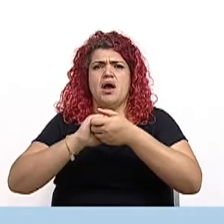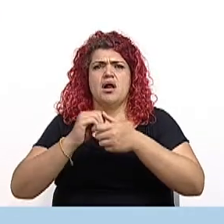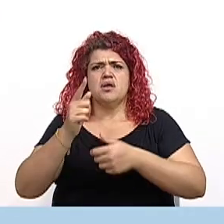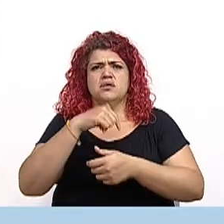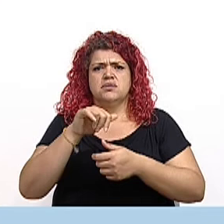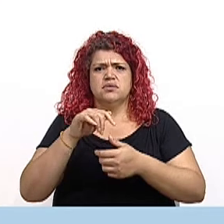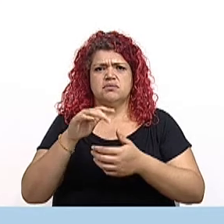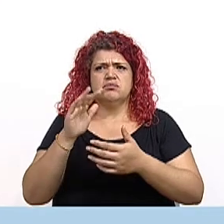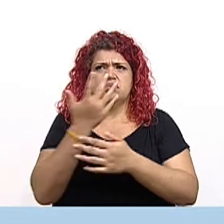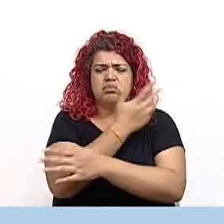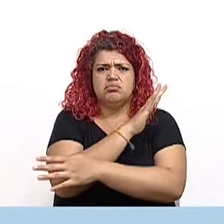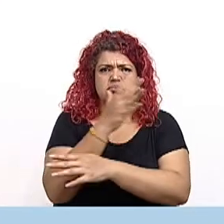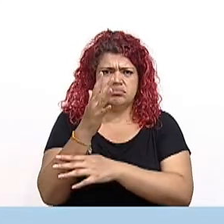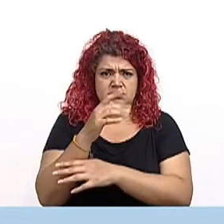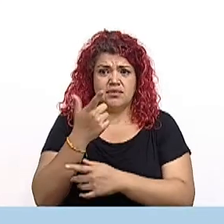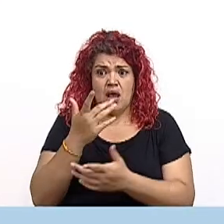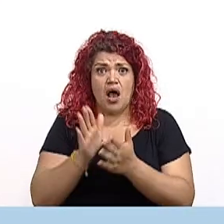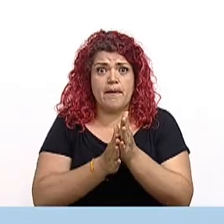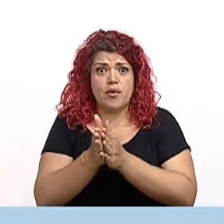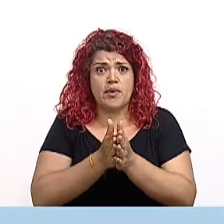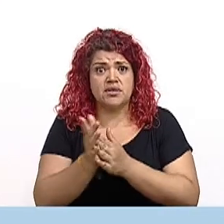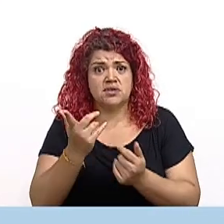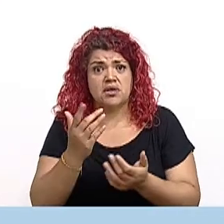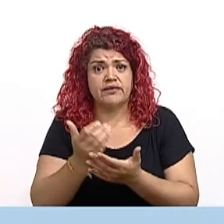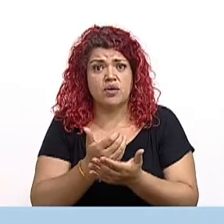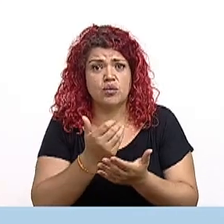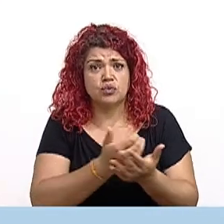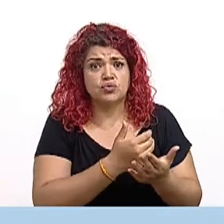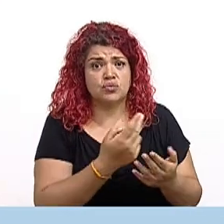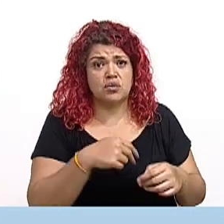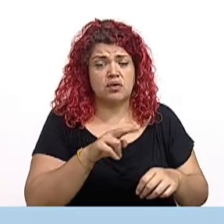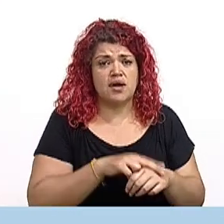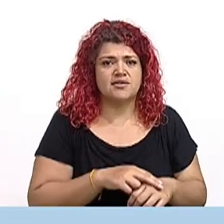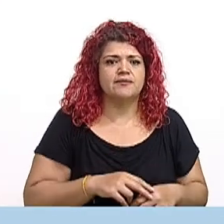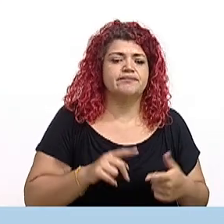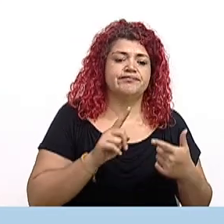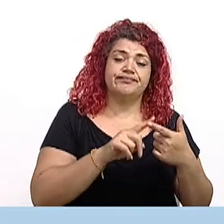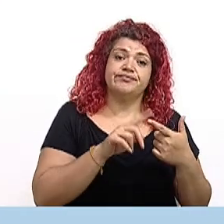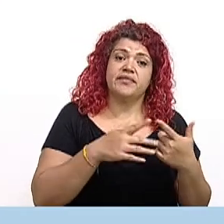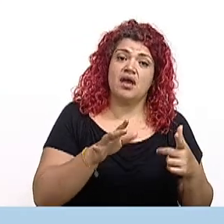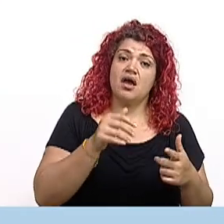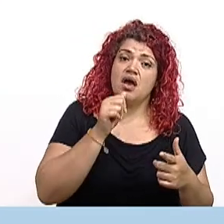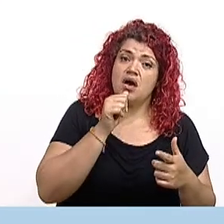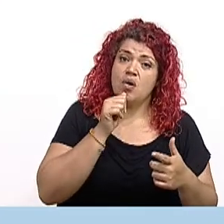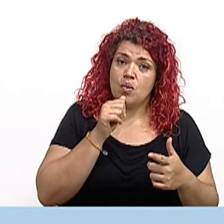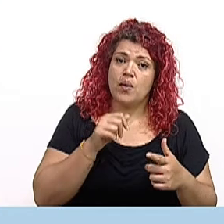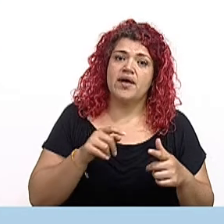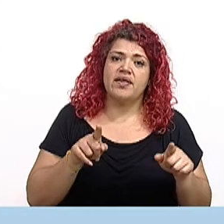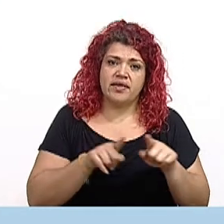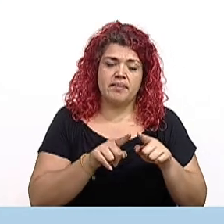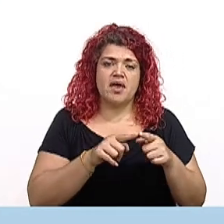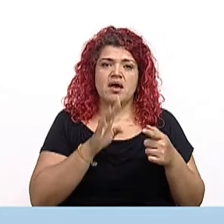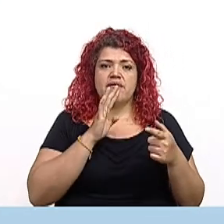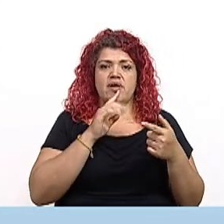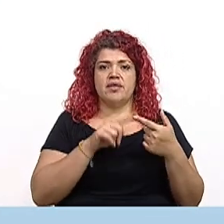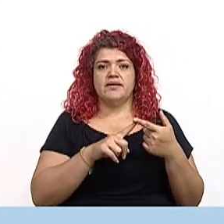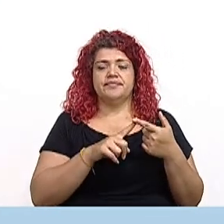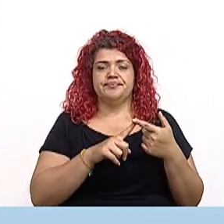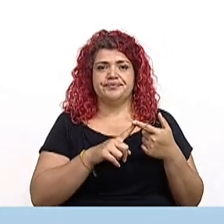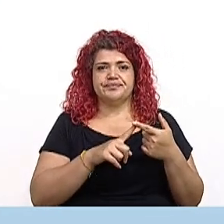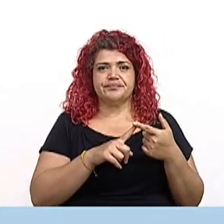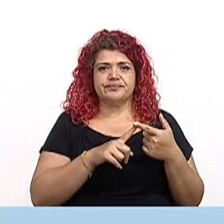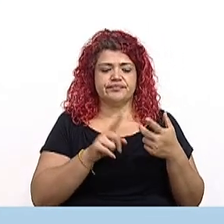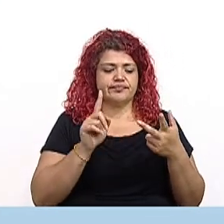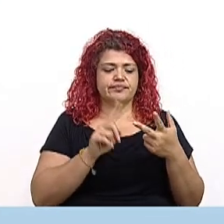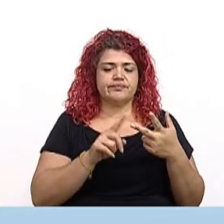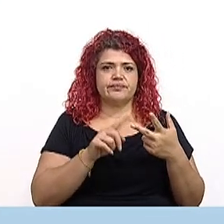recursos naturales. También hay un objetivo dedicado al tema del agua, que ya vimos que es fundamental. Se dedica también